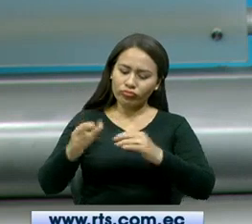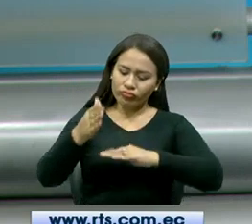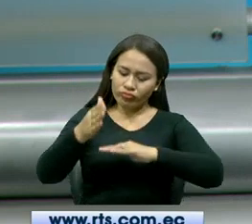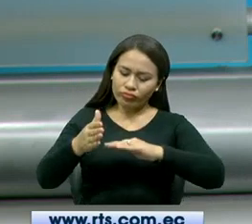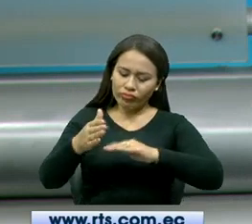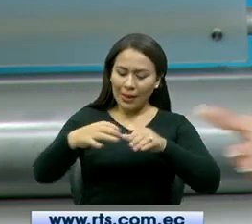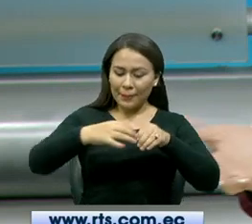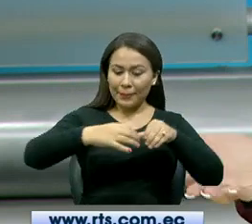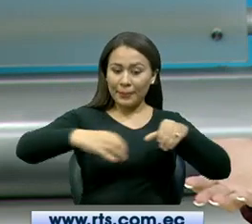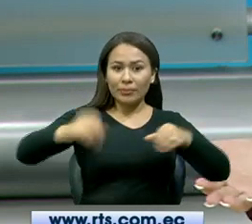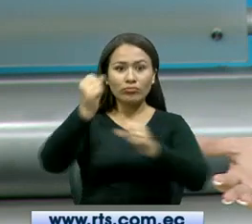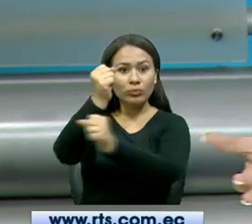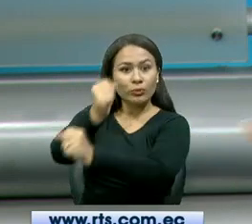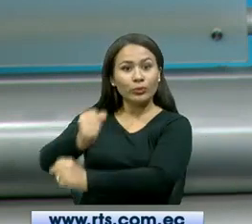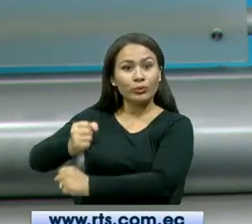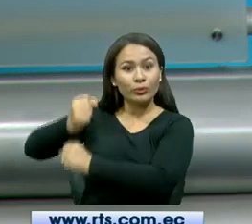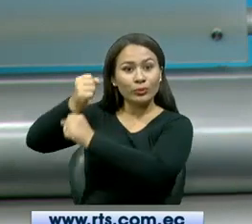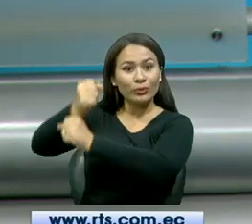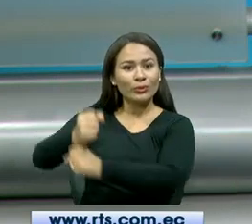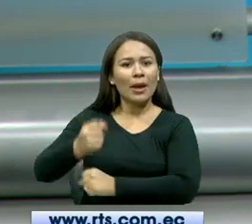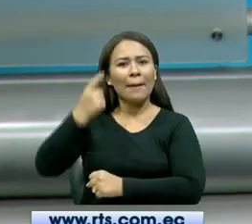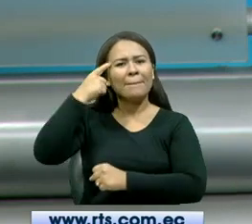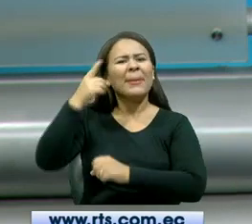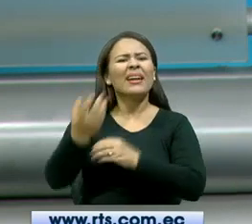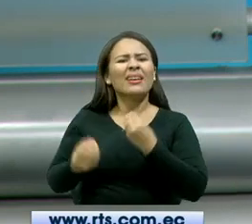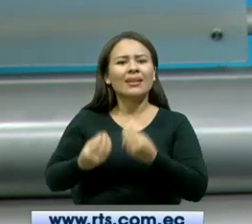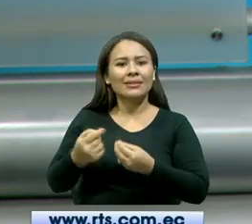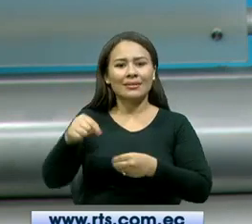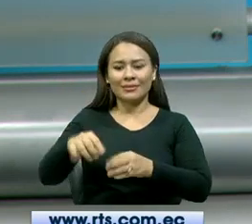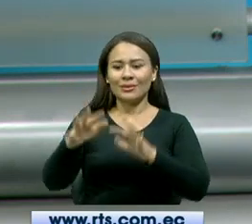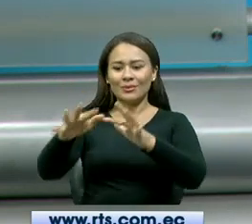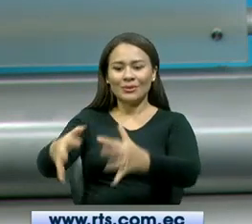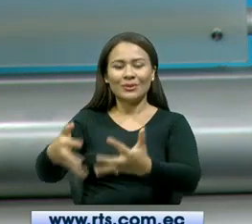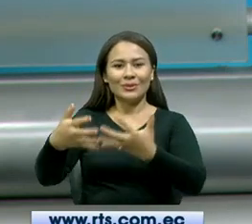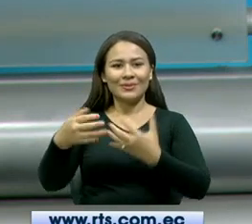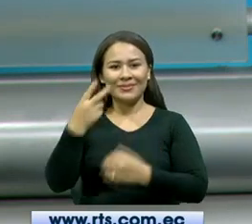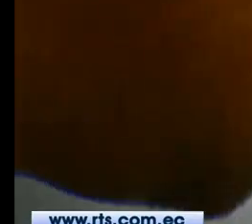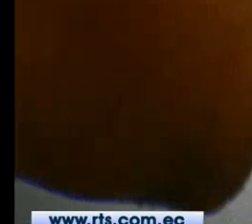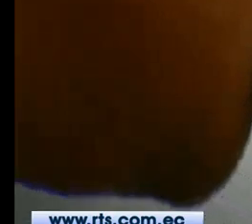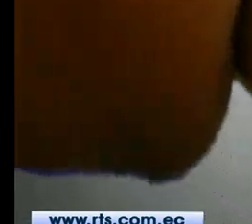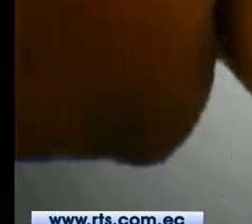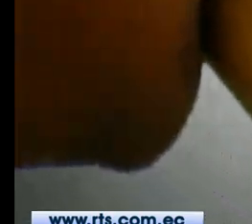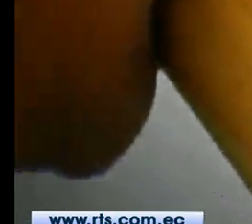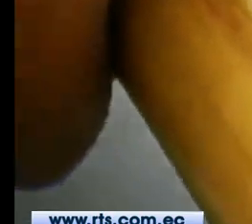la tradicional embarcación utilizada desde épocas precolombinas.